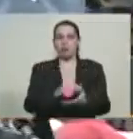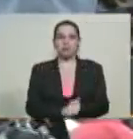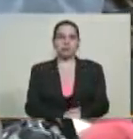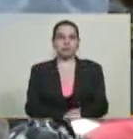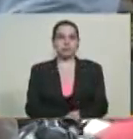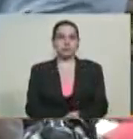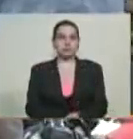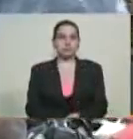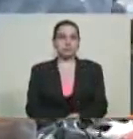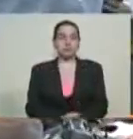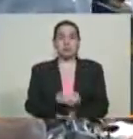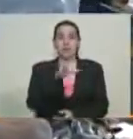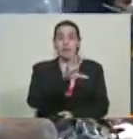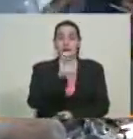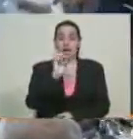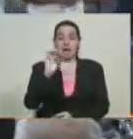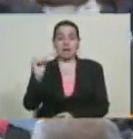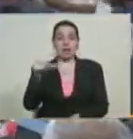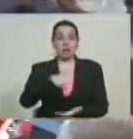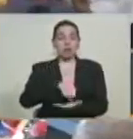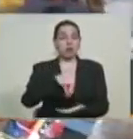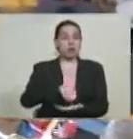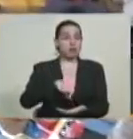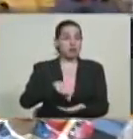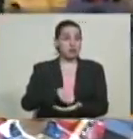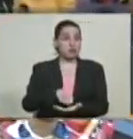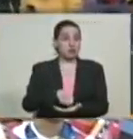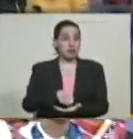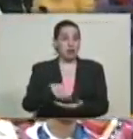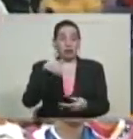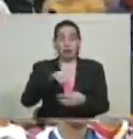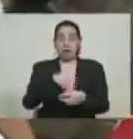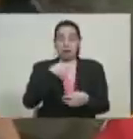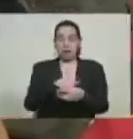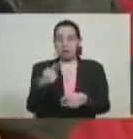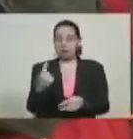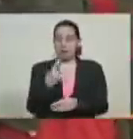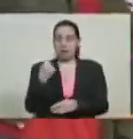Apenas en 500 centros electorales, apenas.